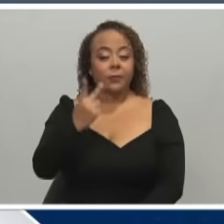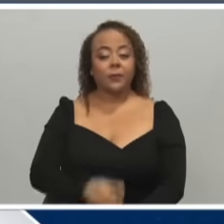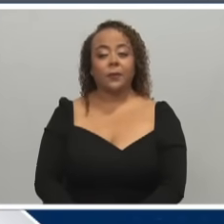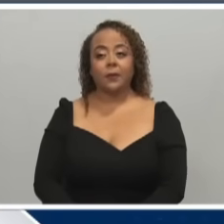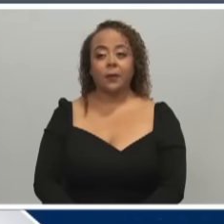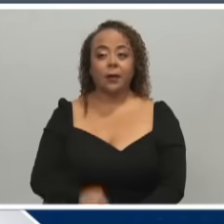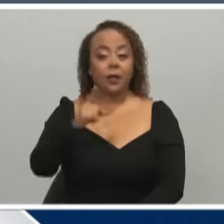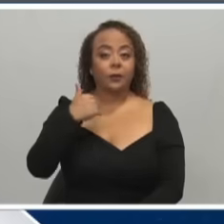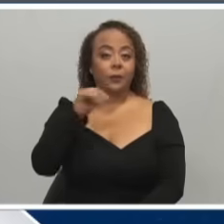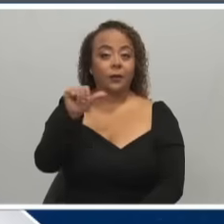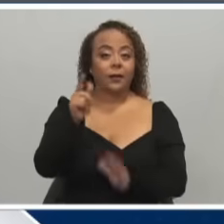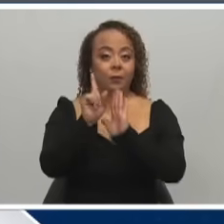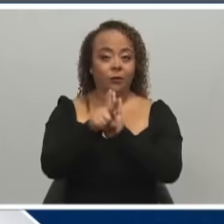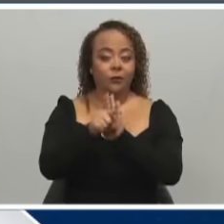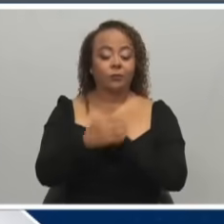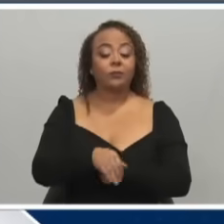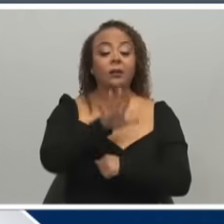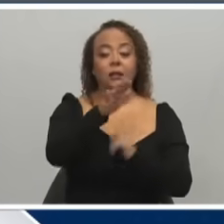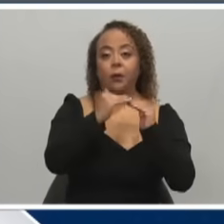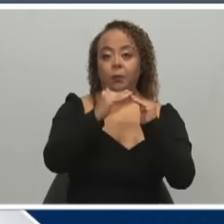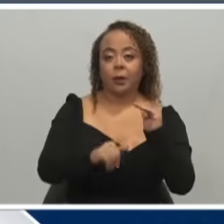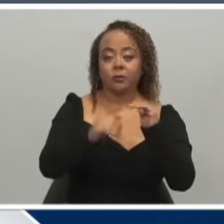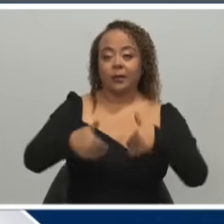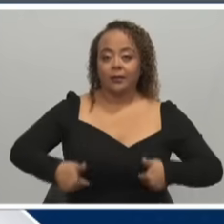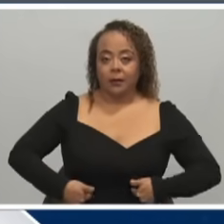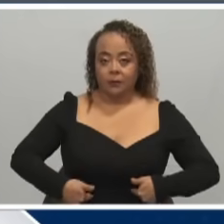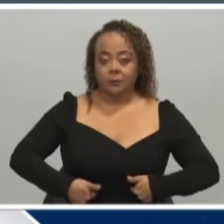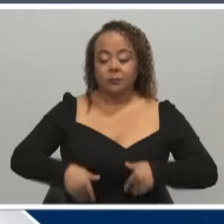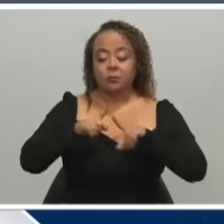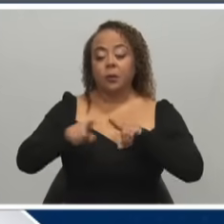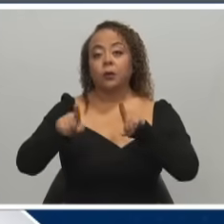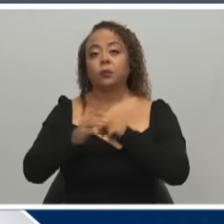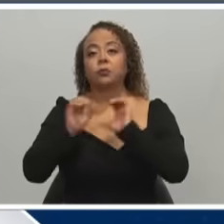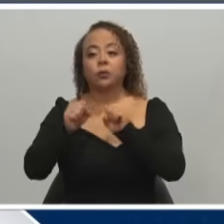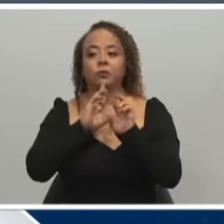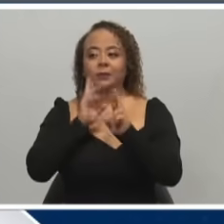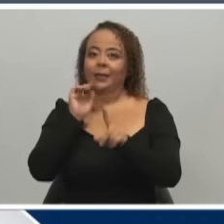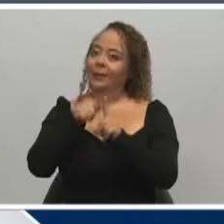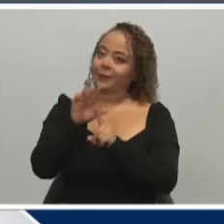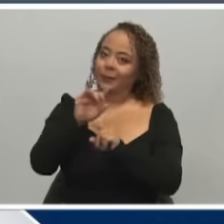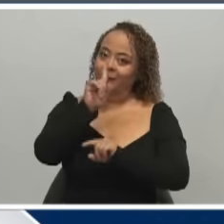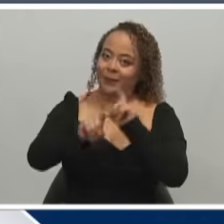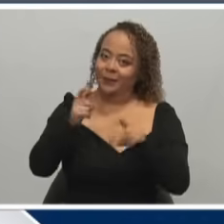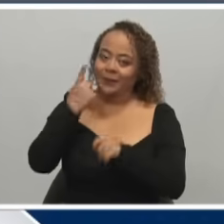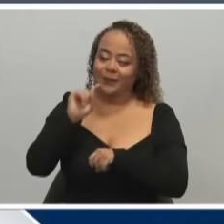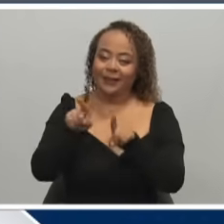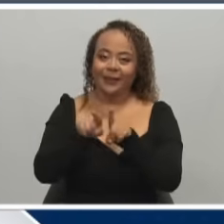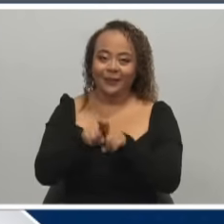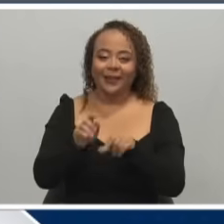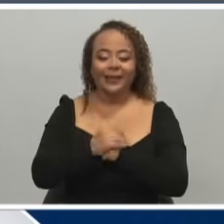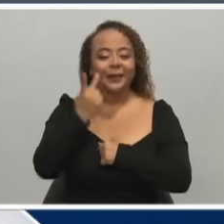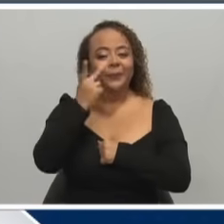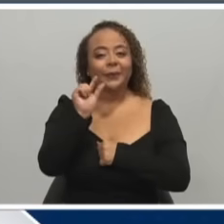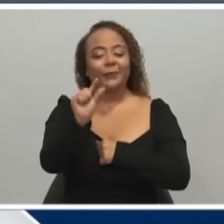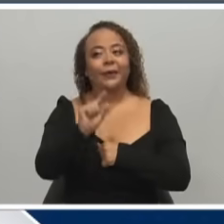él tuvo 10 minutos eh 5 minutos menos que el seleccionador pero incluso puedo contestar hasta nueve preguntas como para también eh ver un poco